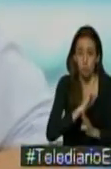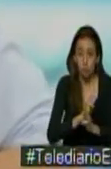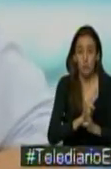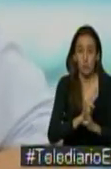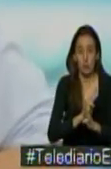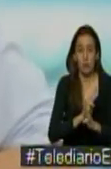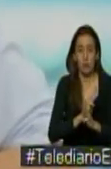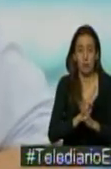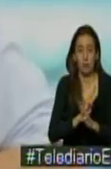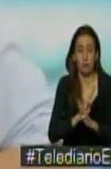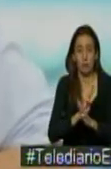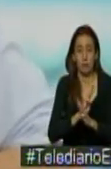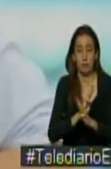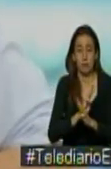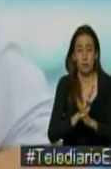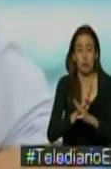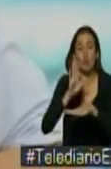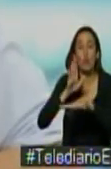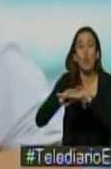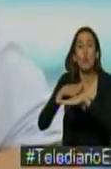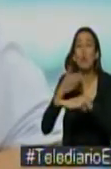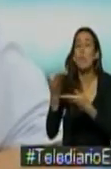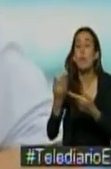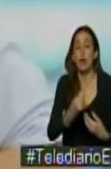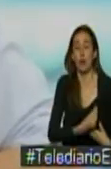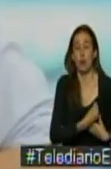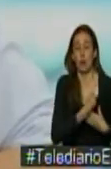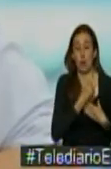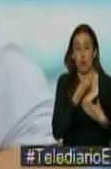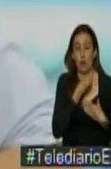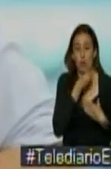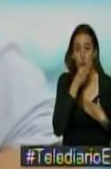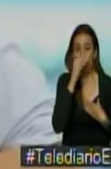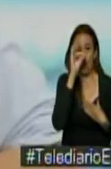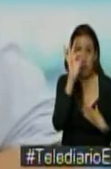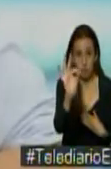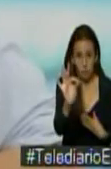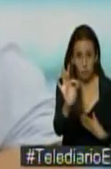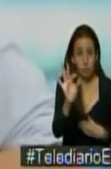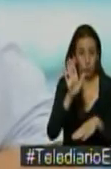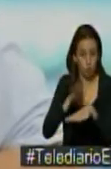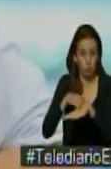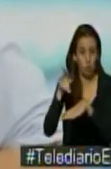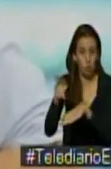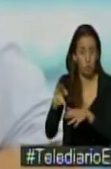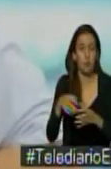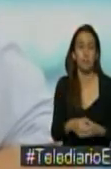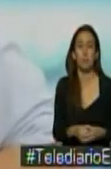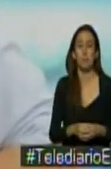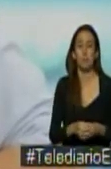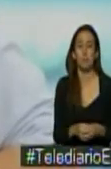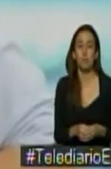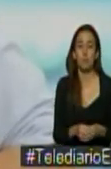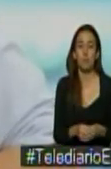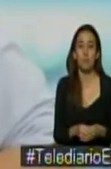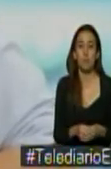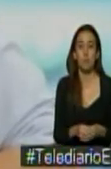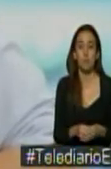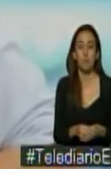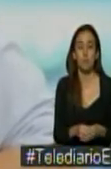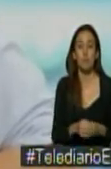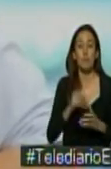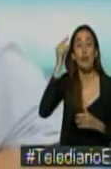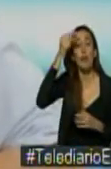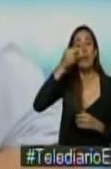afectado al Ecuador. Hoy conocemos todos esta crisis como la crisis del coronavirus COVID-19. El